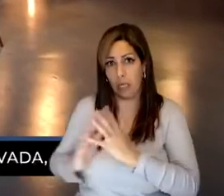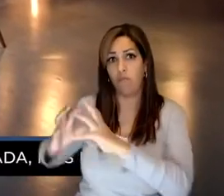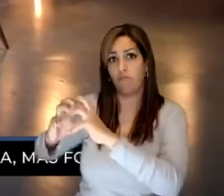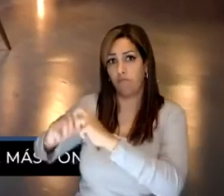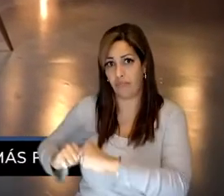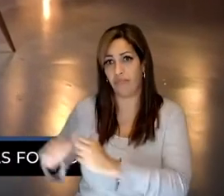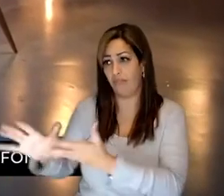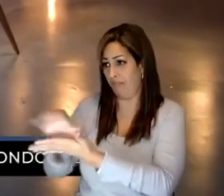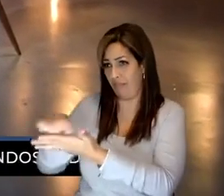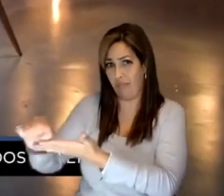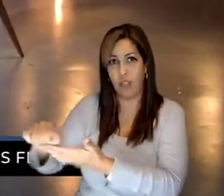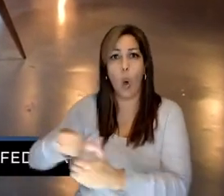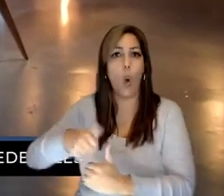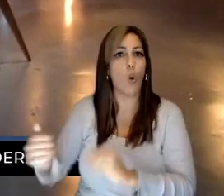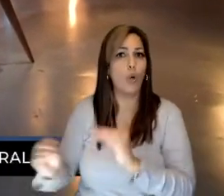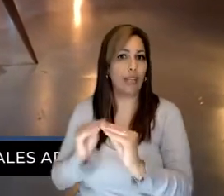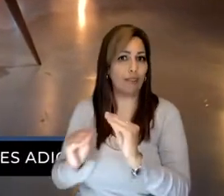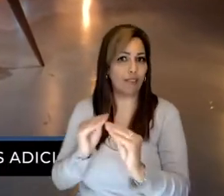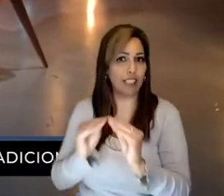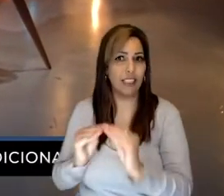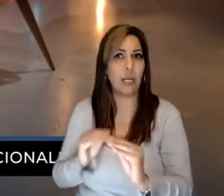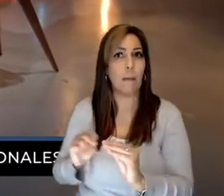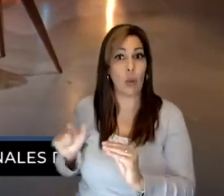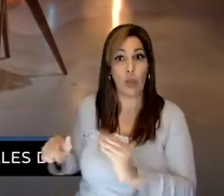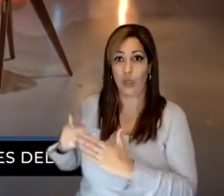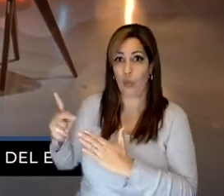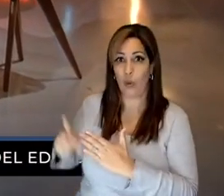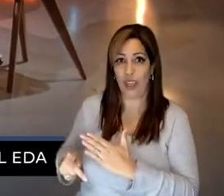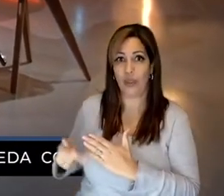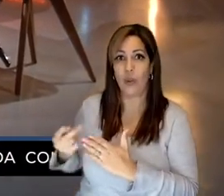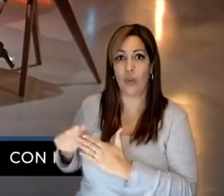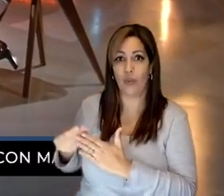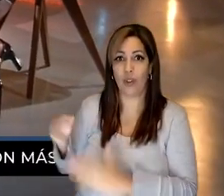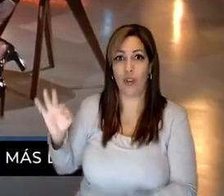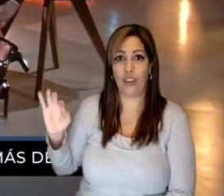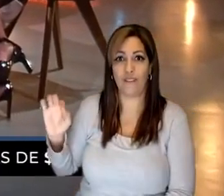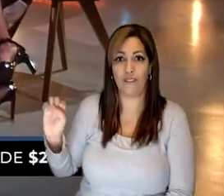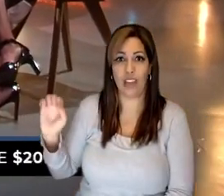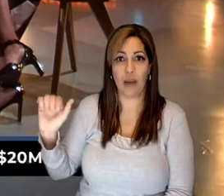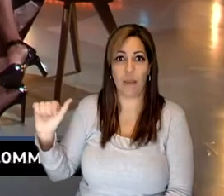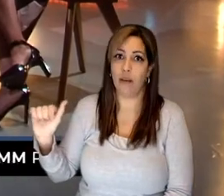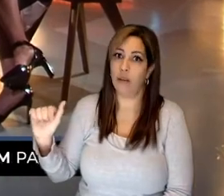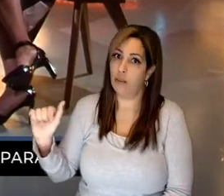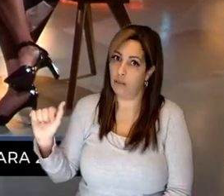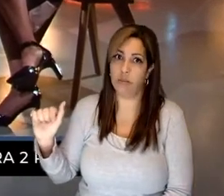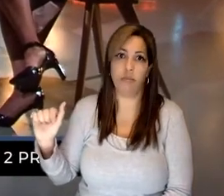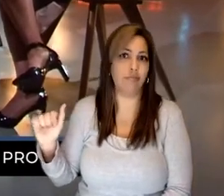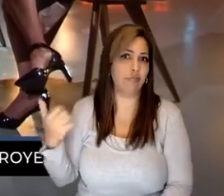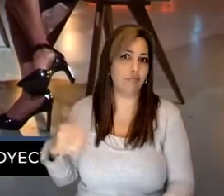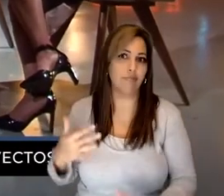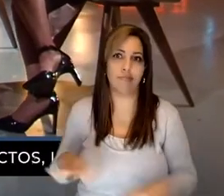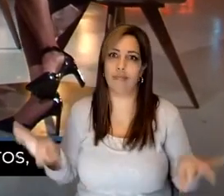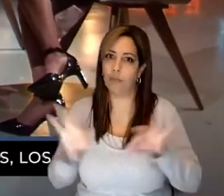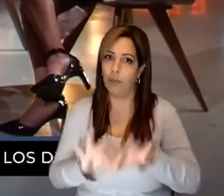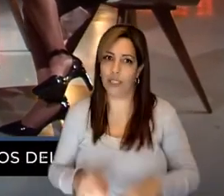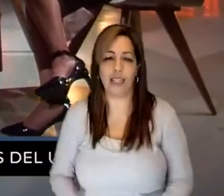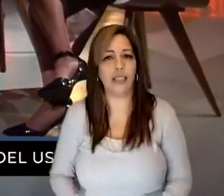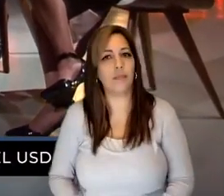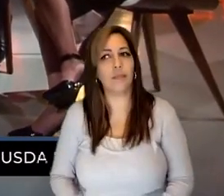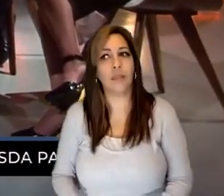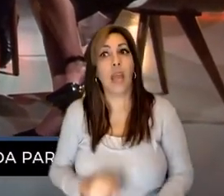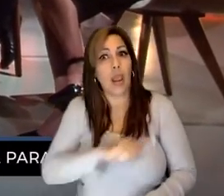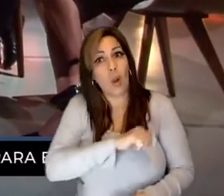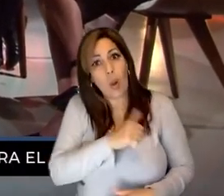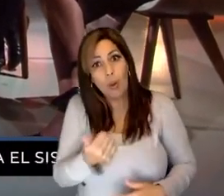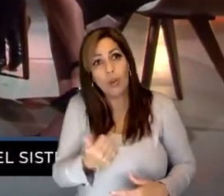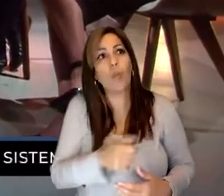demoler parte, otras las vamos a arreglar. Pero esos proyectos de FEMA, con fondos de FEMA, nos van, ¿verdad? Es una fuente de fondos bien importante. Y